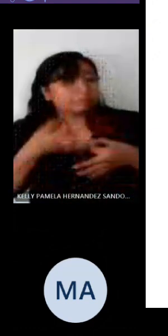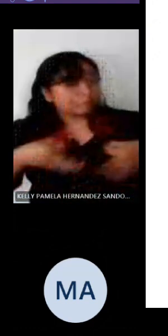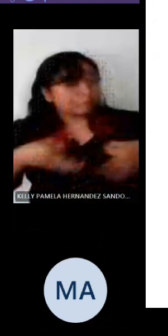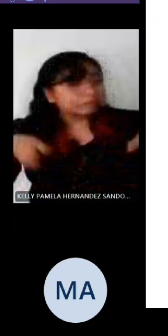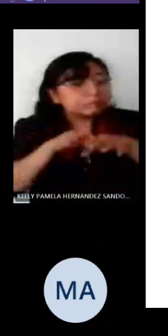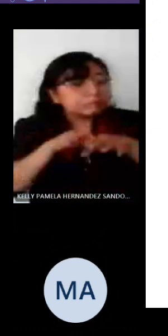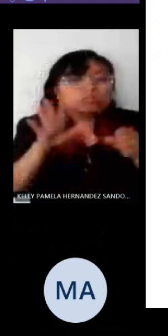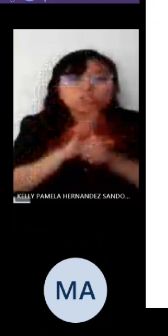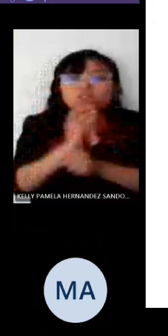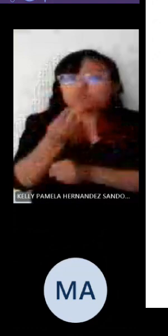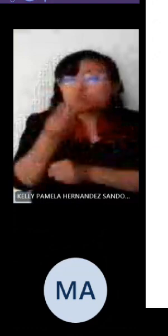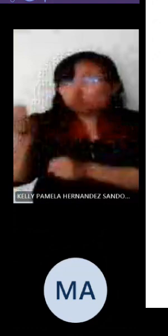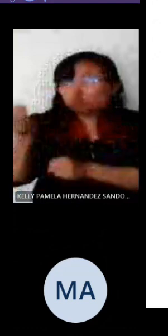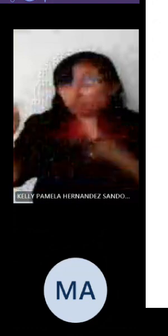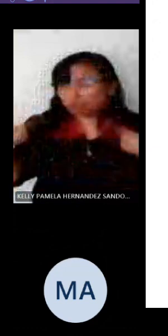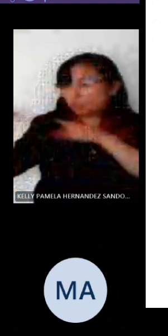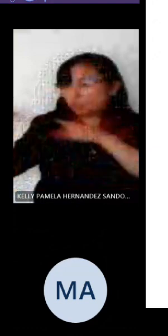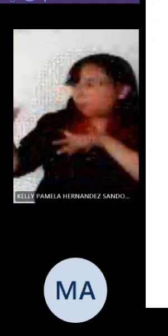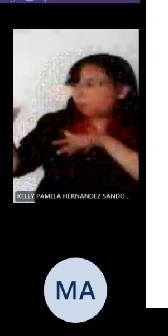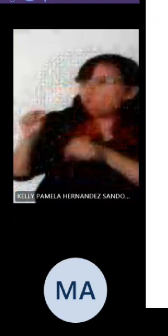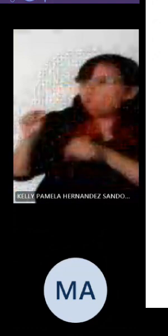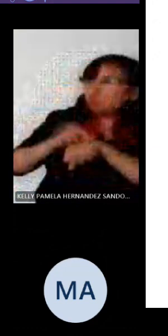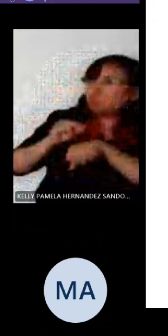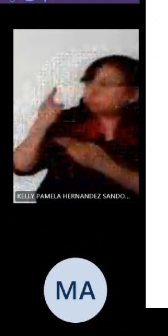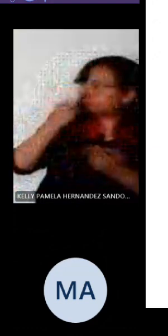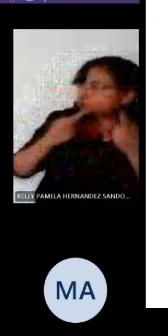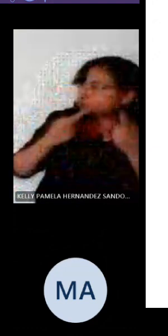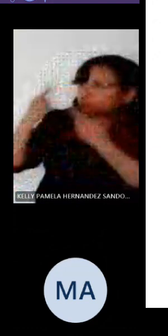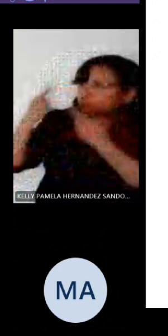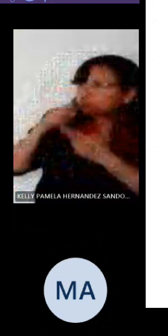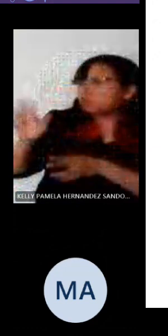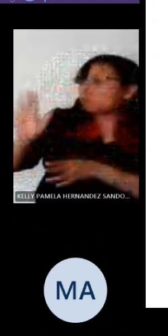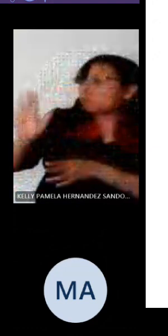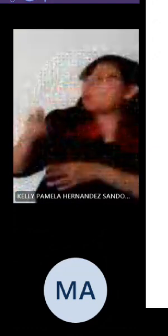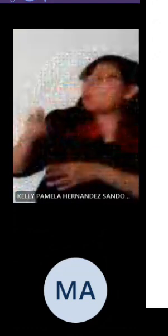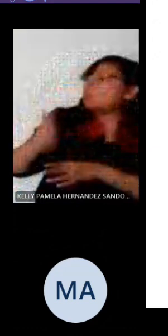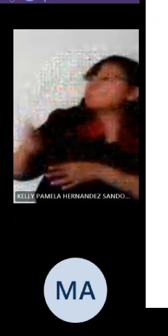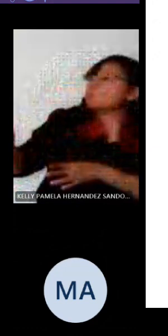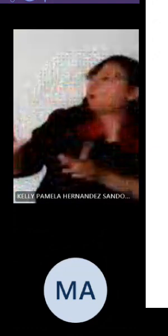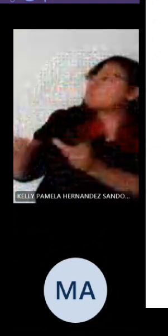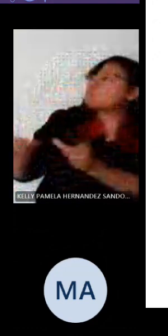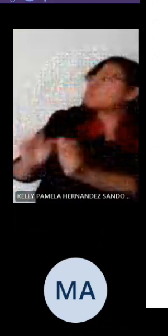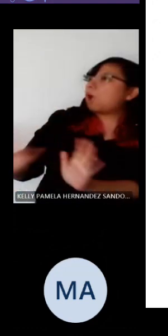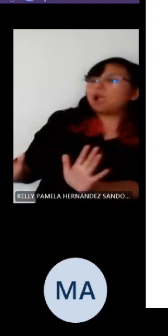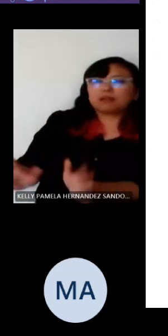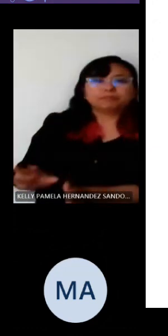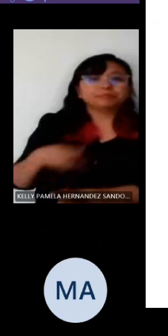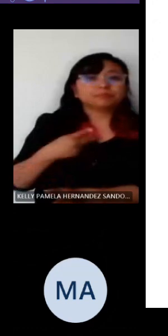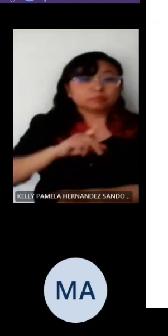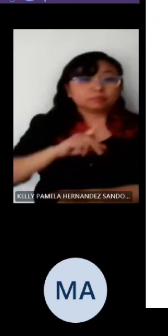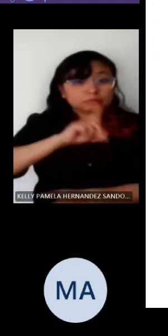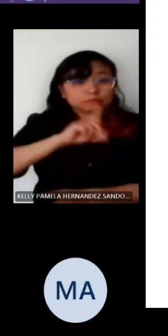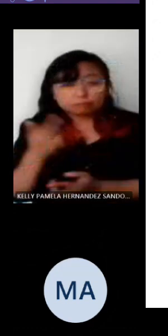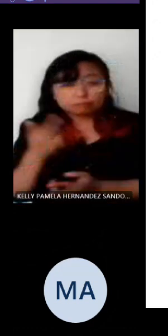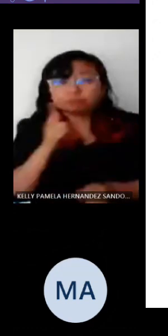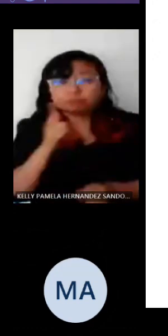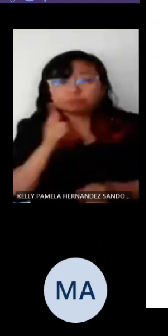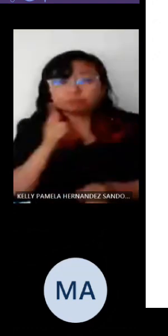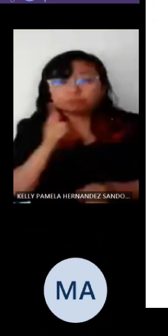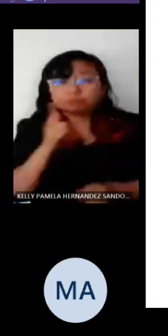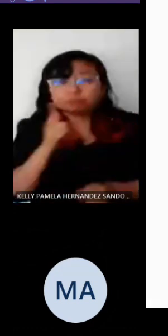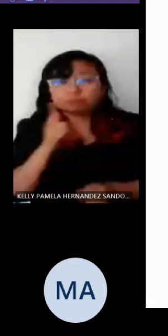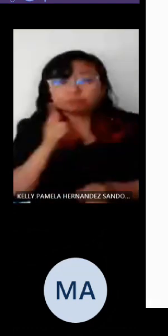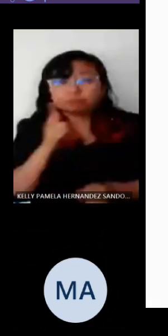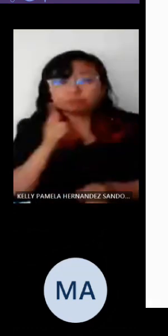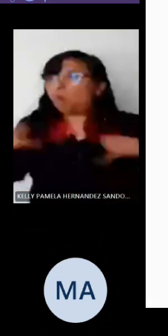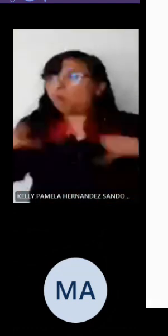pacientes llegan a ser mal diagnosticados como una hipoacusia aislada hasta que empezamos a identificar en la